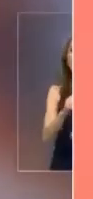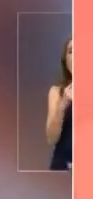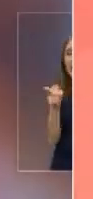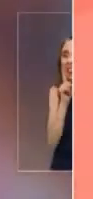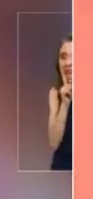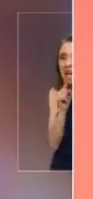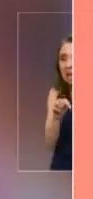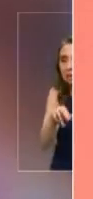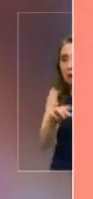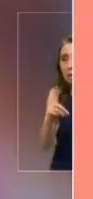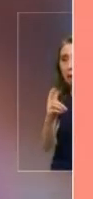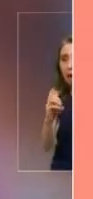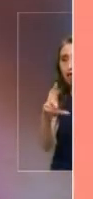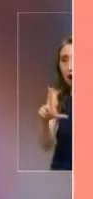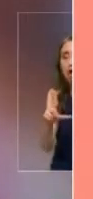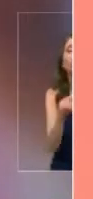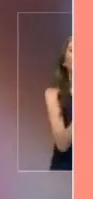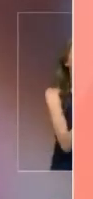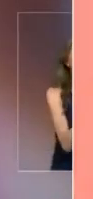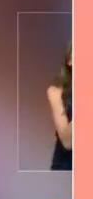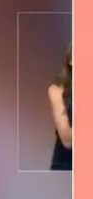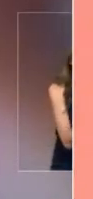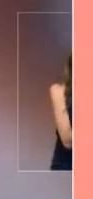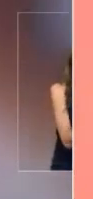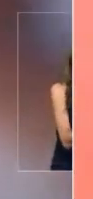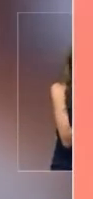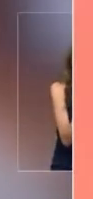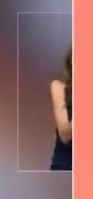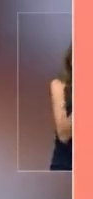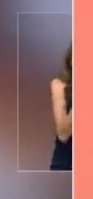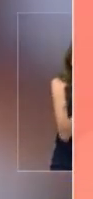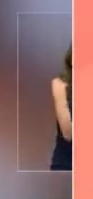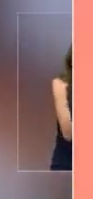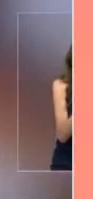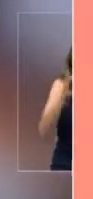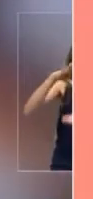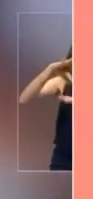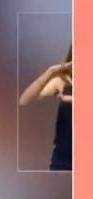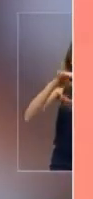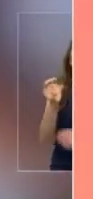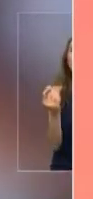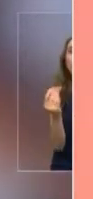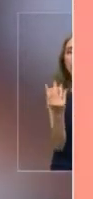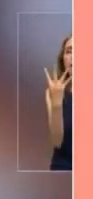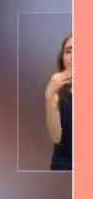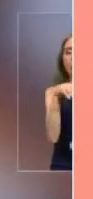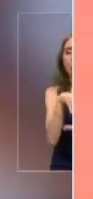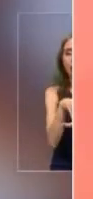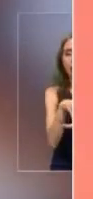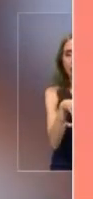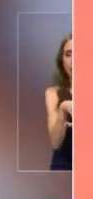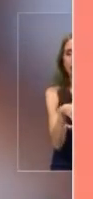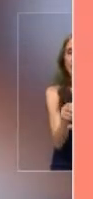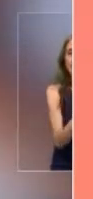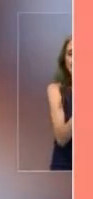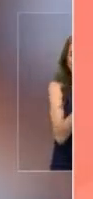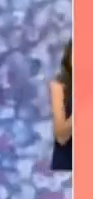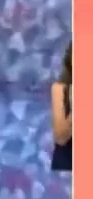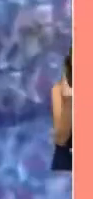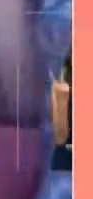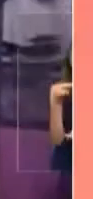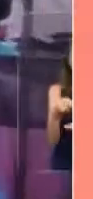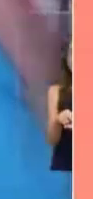establecida como, esto está establecido como un delito contra la salud pública. ¿Y a quién se busca proteger? Podríamos decir